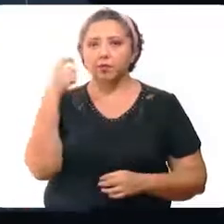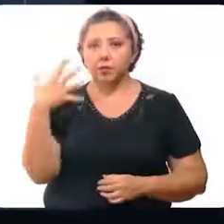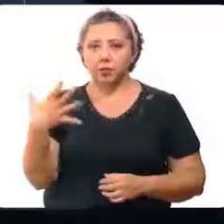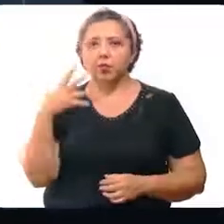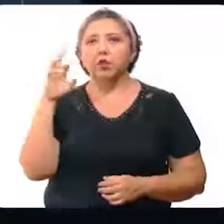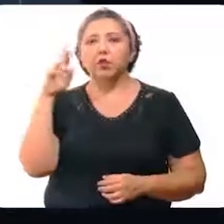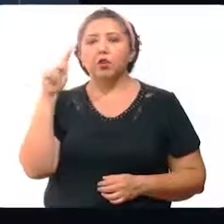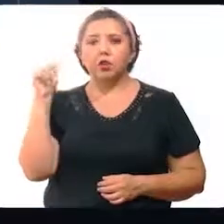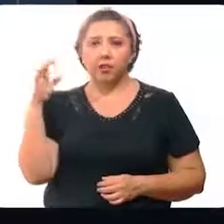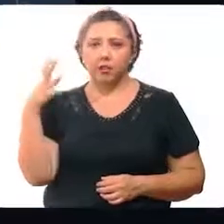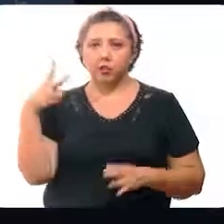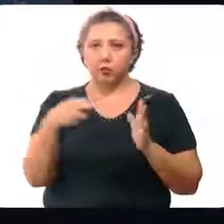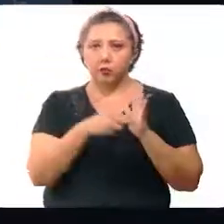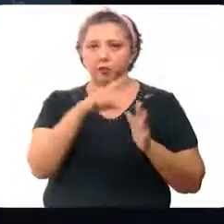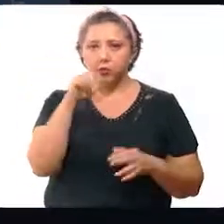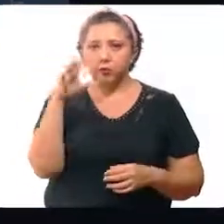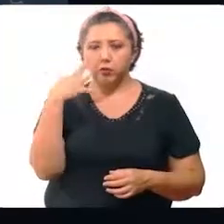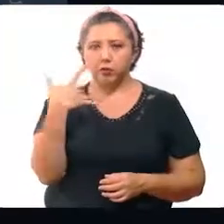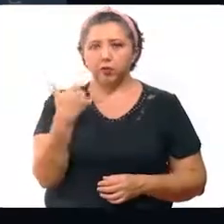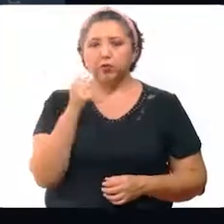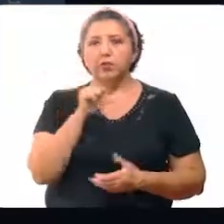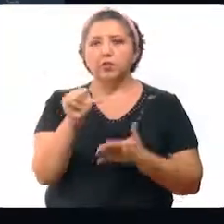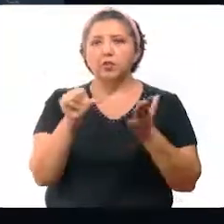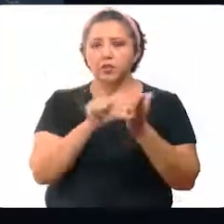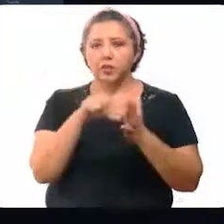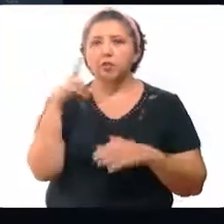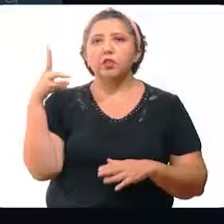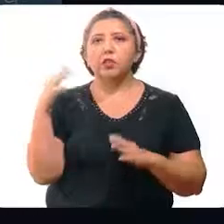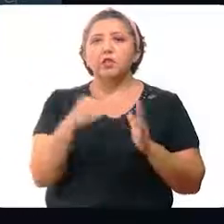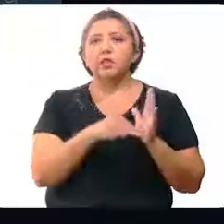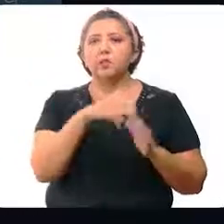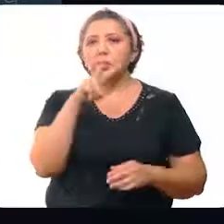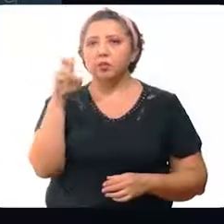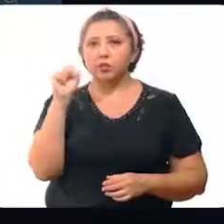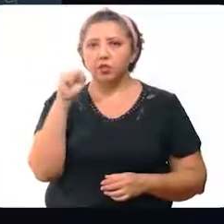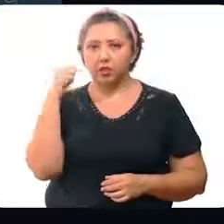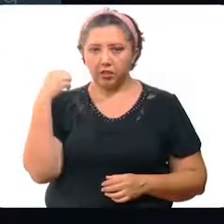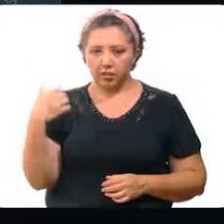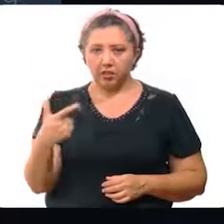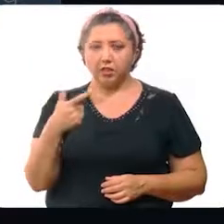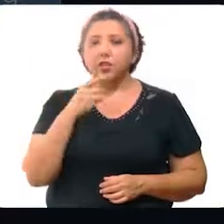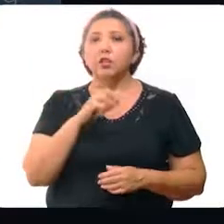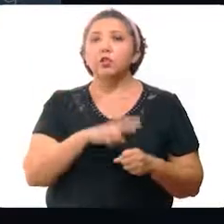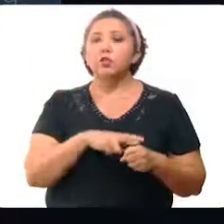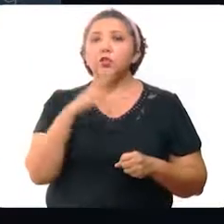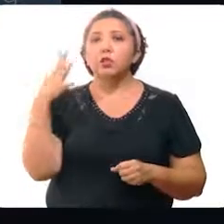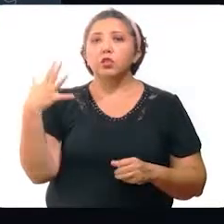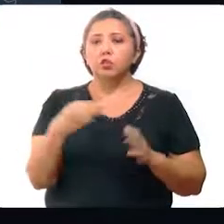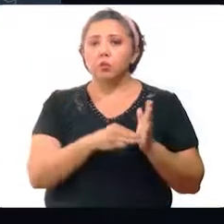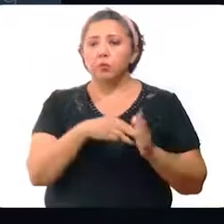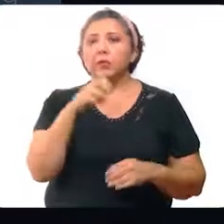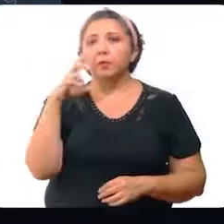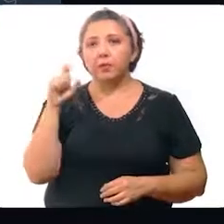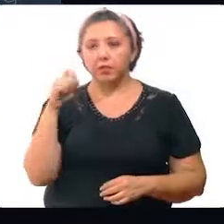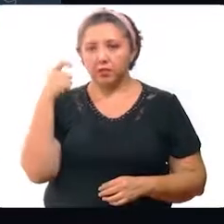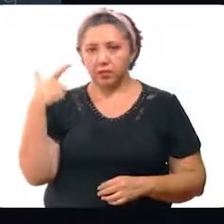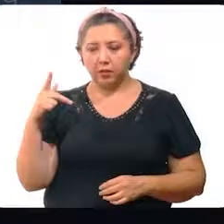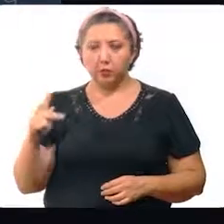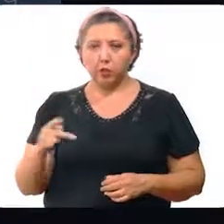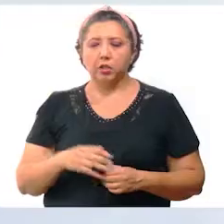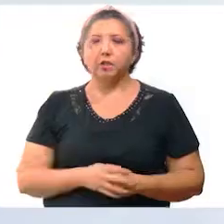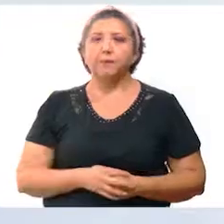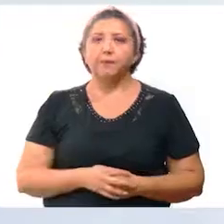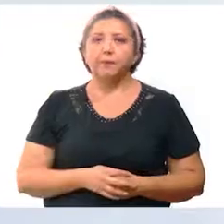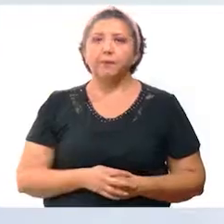en la zona oriente, 2.150 en la zona centro, 3.267 en la zona sur y 5.027 en la zona poniente.